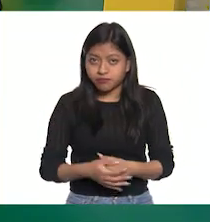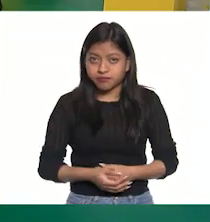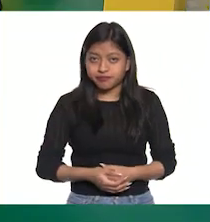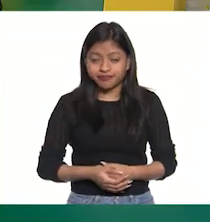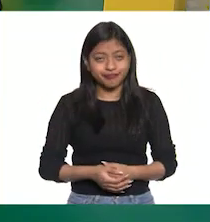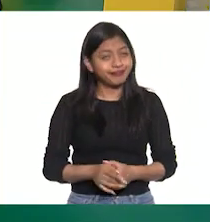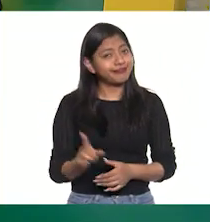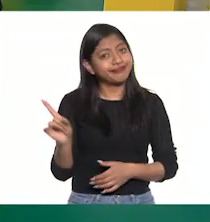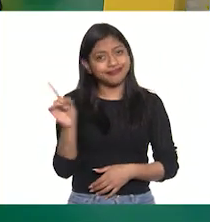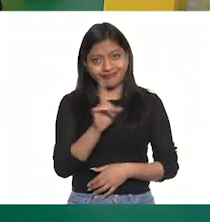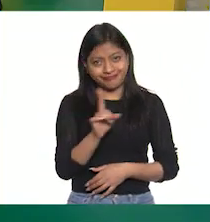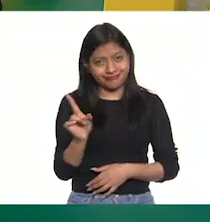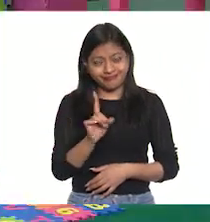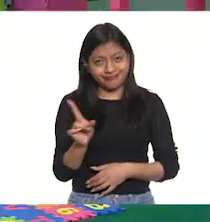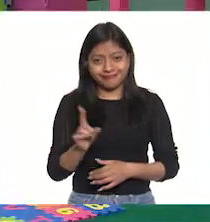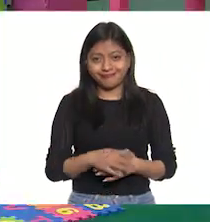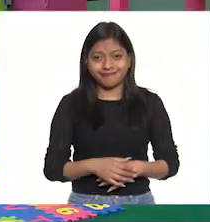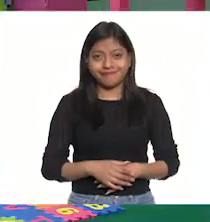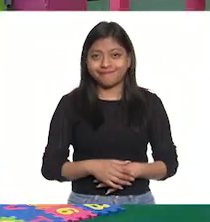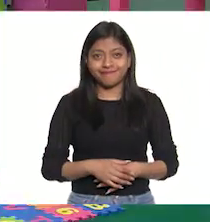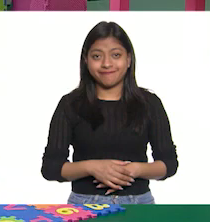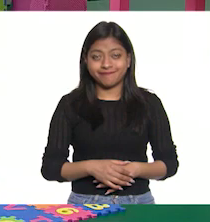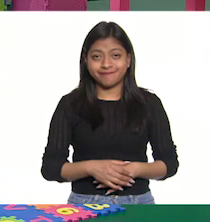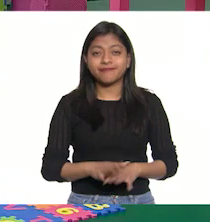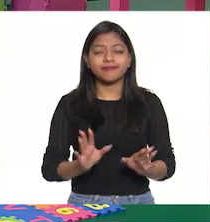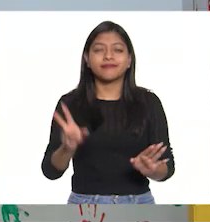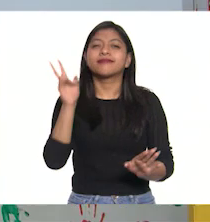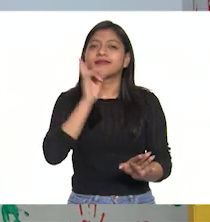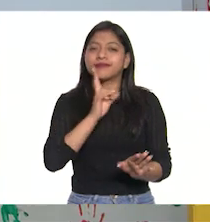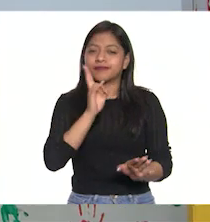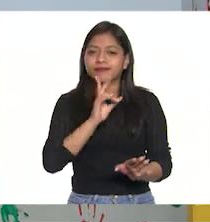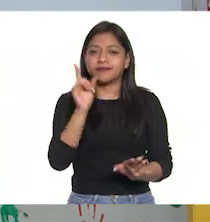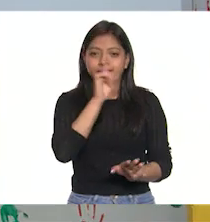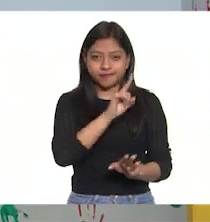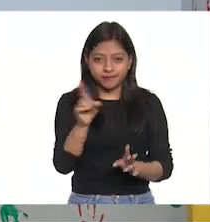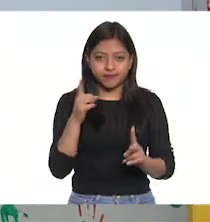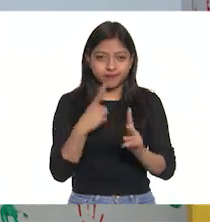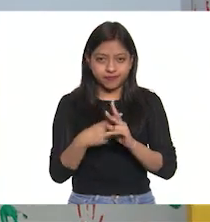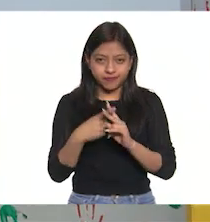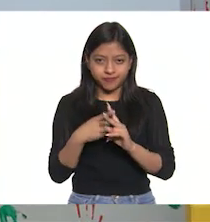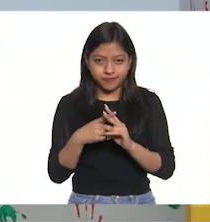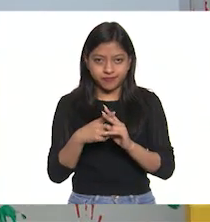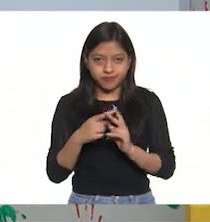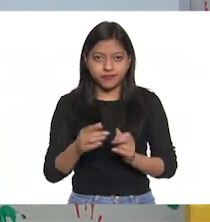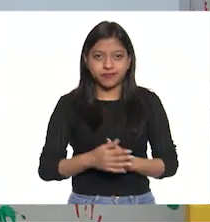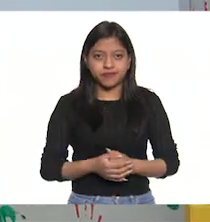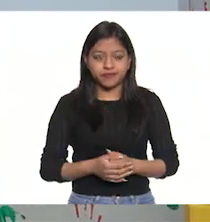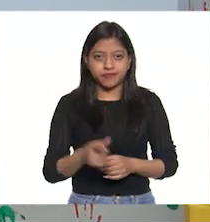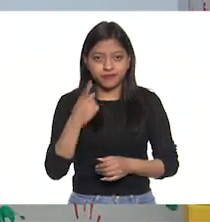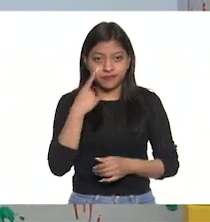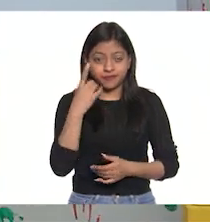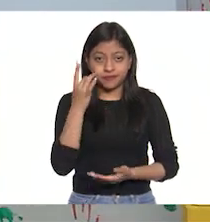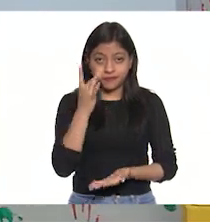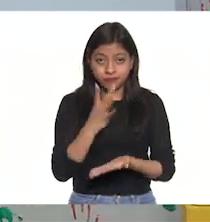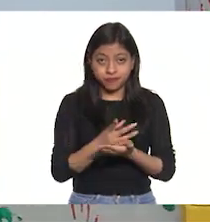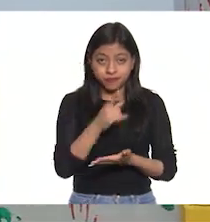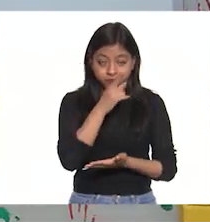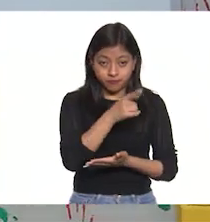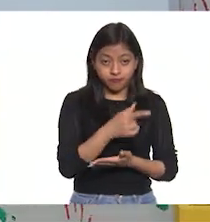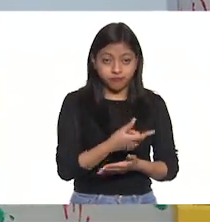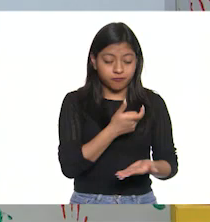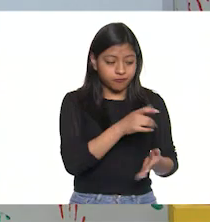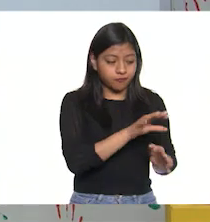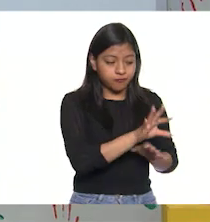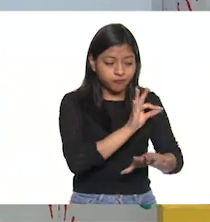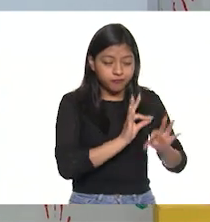No, ¿verdad? No, no, pero, maestra, creemos que no. No, pero tenemos que hacer las operaciones. A ver, sí, tenemos que hacer. Muy bien. Únicamente vas a ocupar de tu dinero